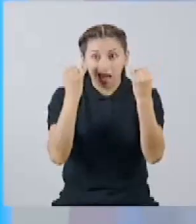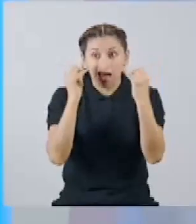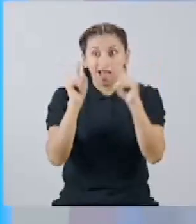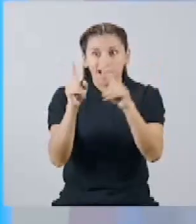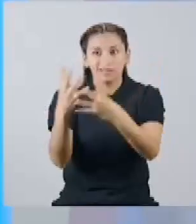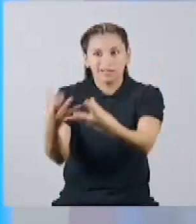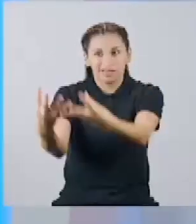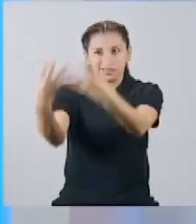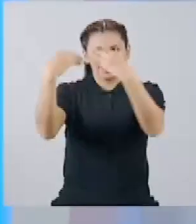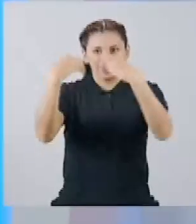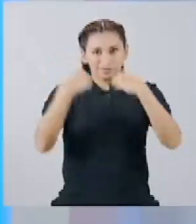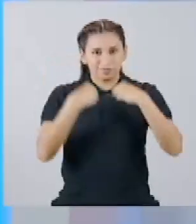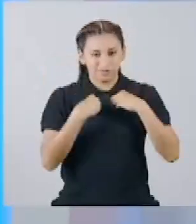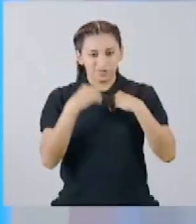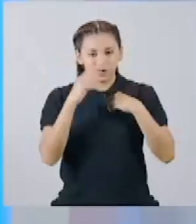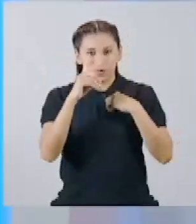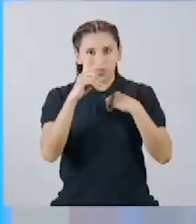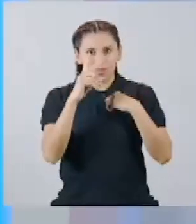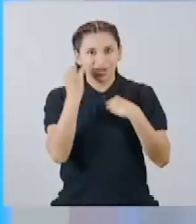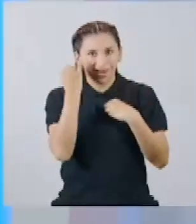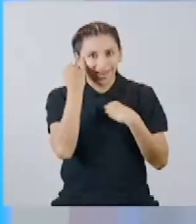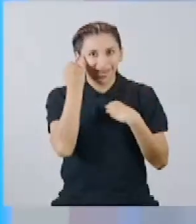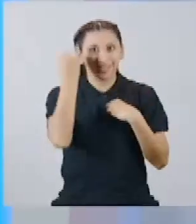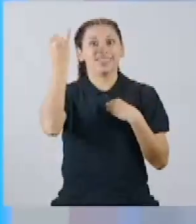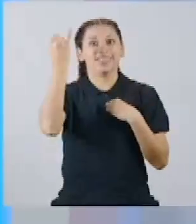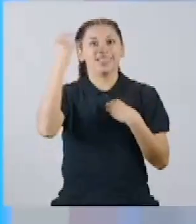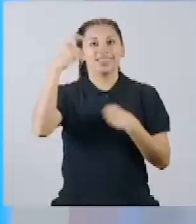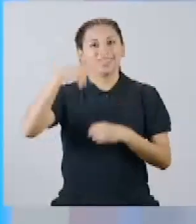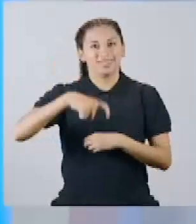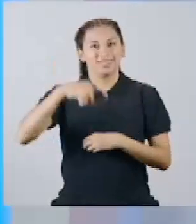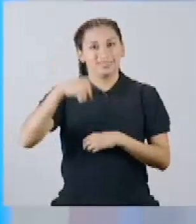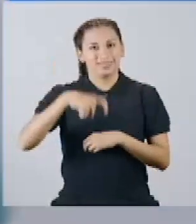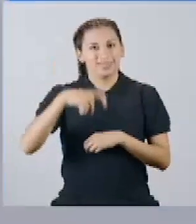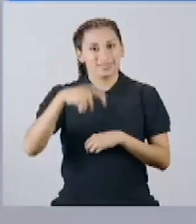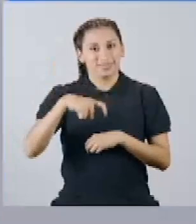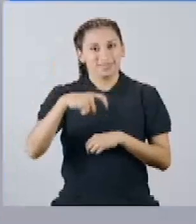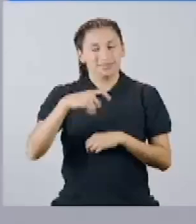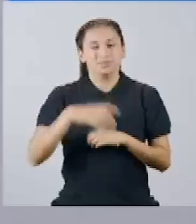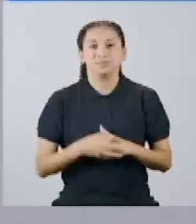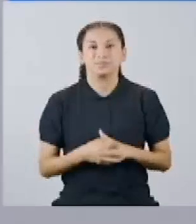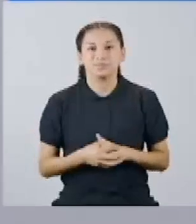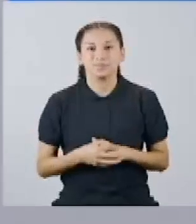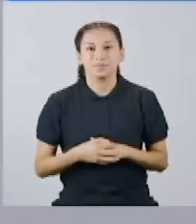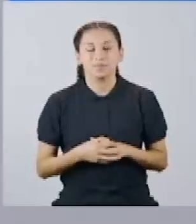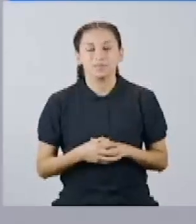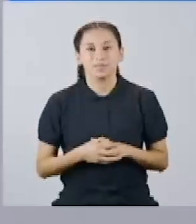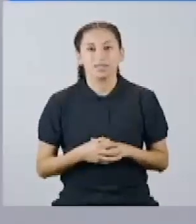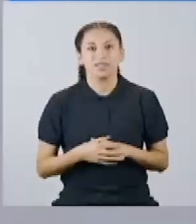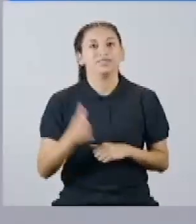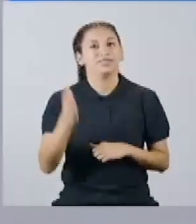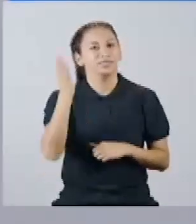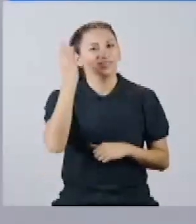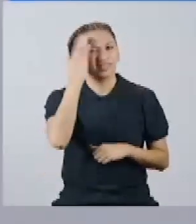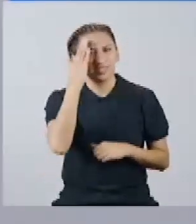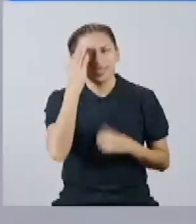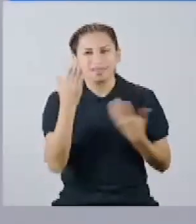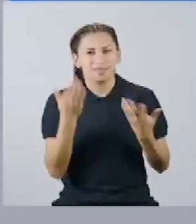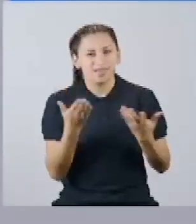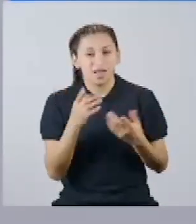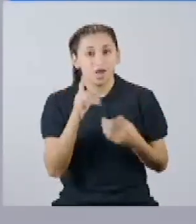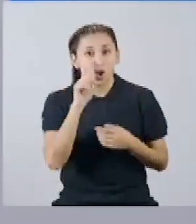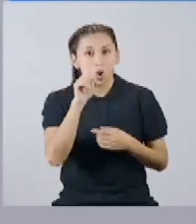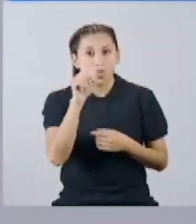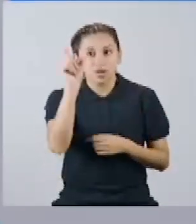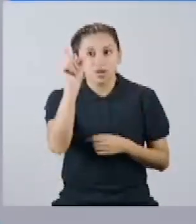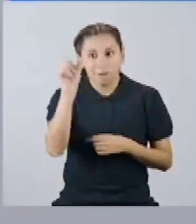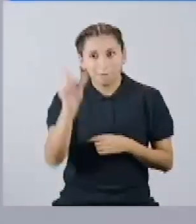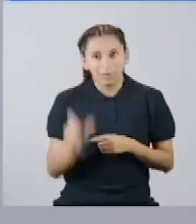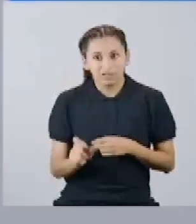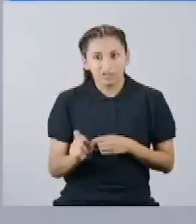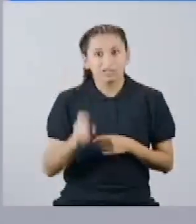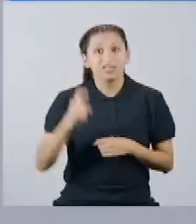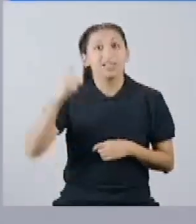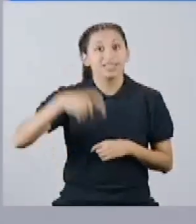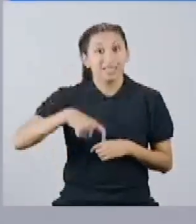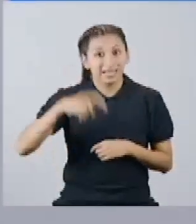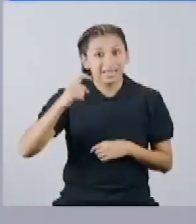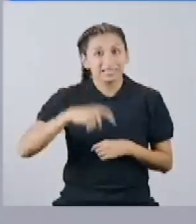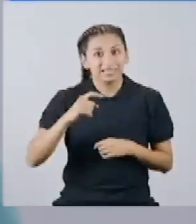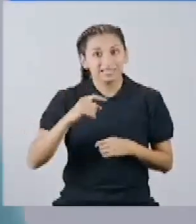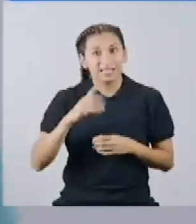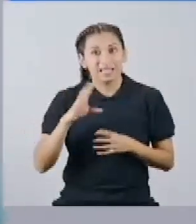permitió identificar una necesidad. Se dio cuenta de que es una persona que